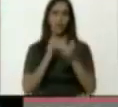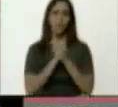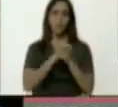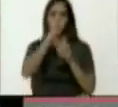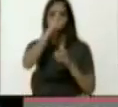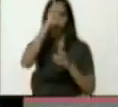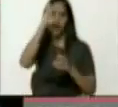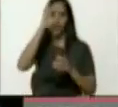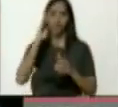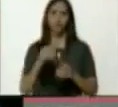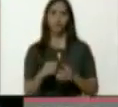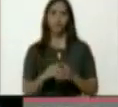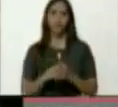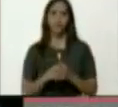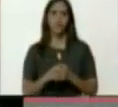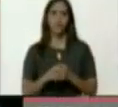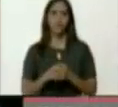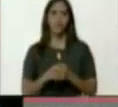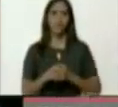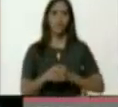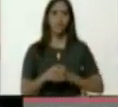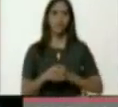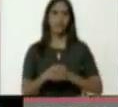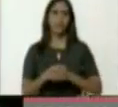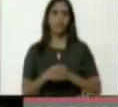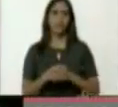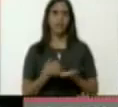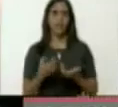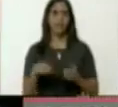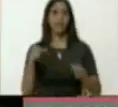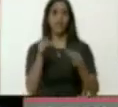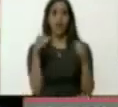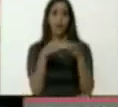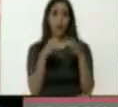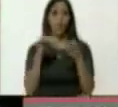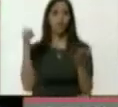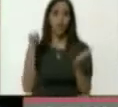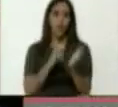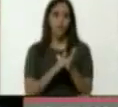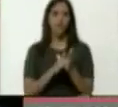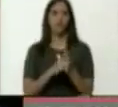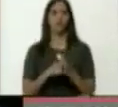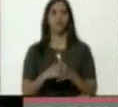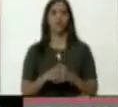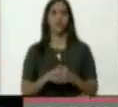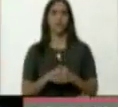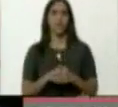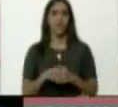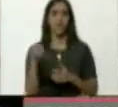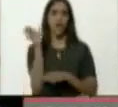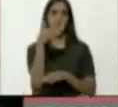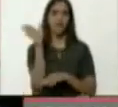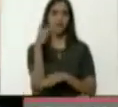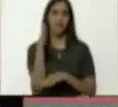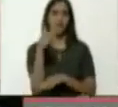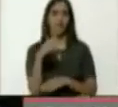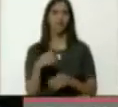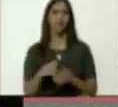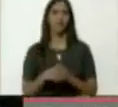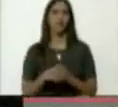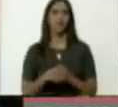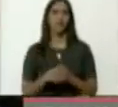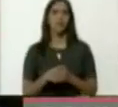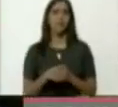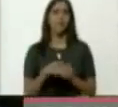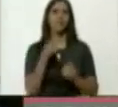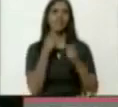Diosdado Cabello, que se inundaron los perfiles de la gente en los grupos de WhatsApp, etcétera, etcétera. La bandera salió a relucir y es el